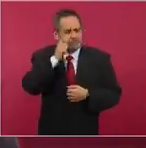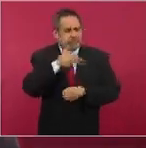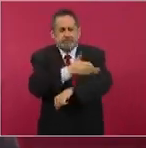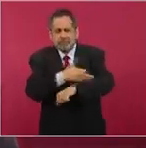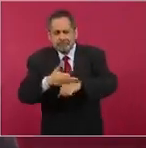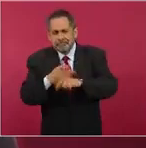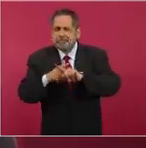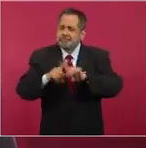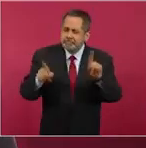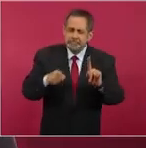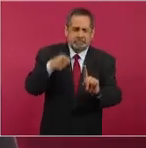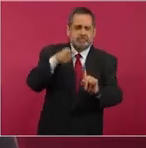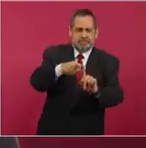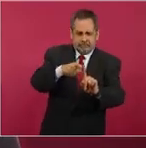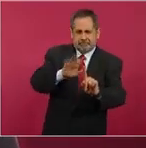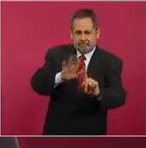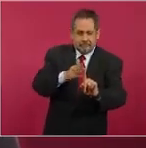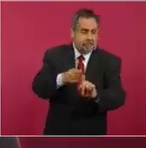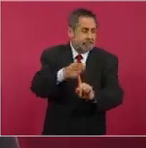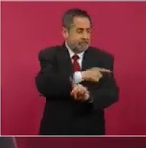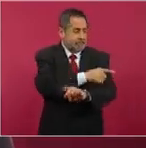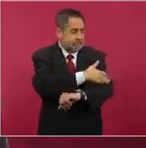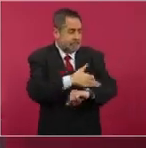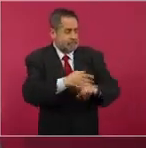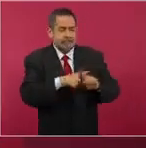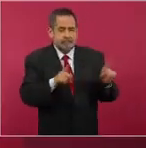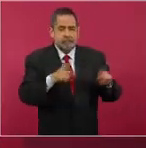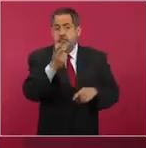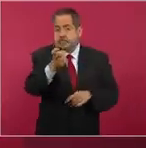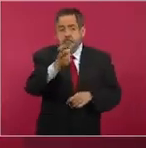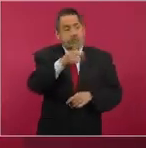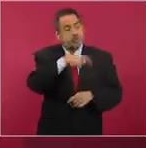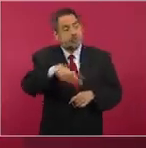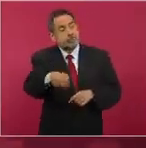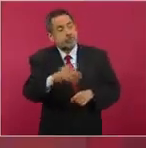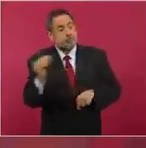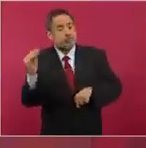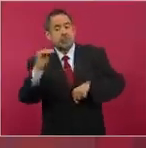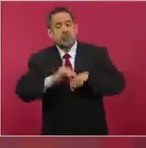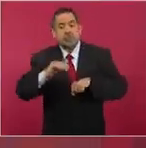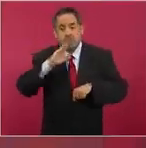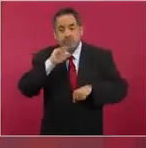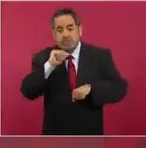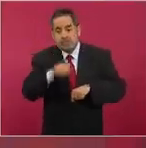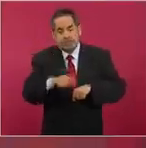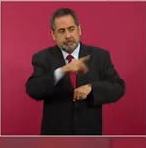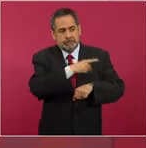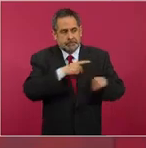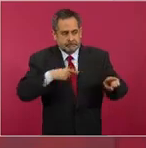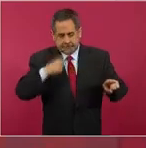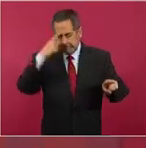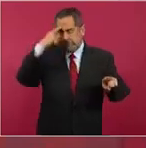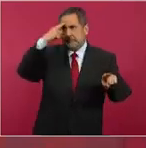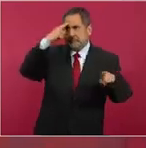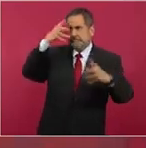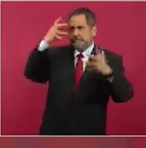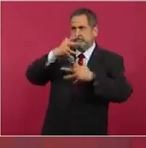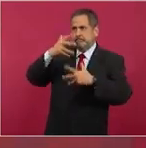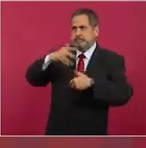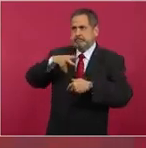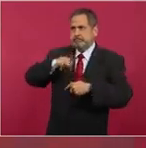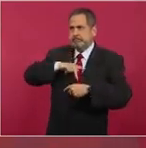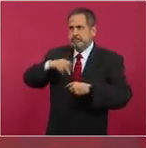cosa. Por eso los que se portan mal deben pensar no solo